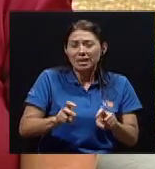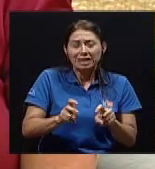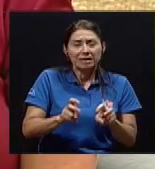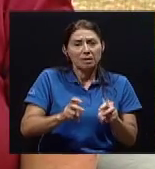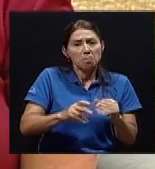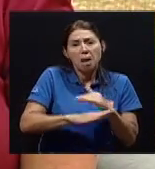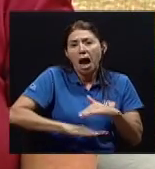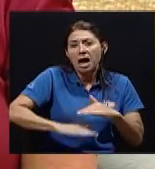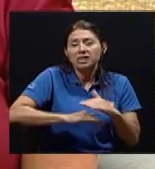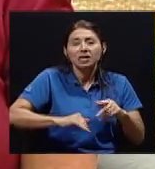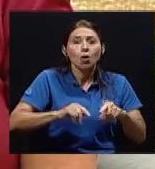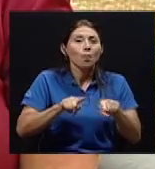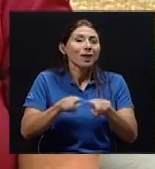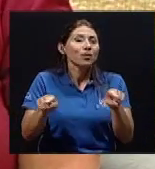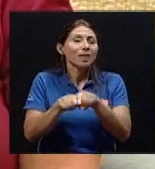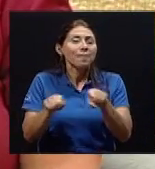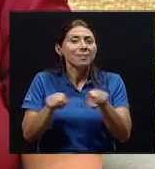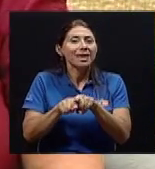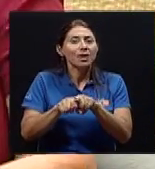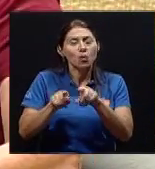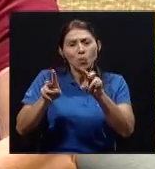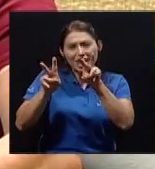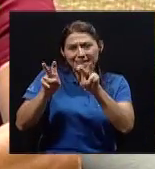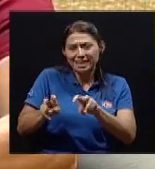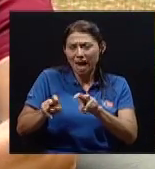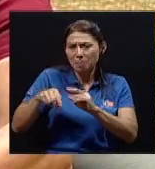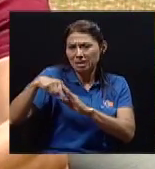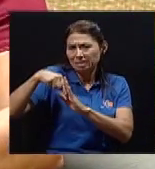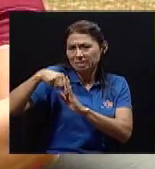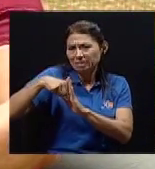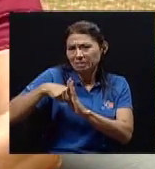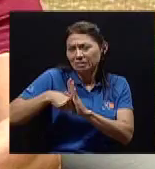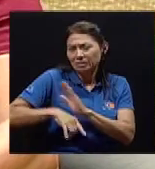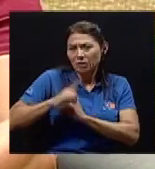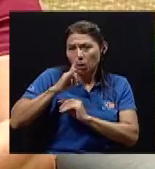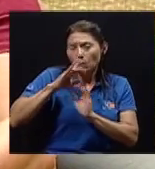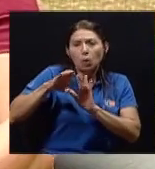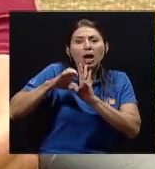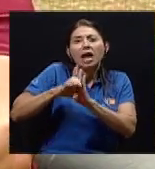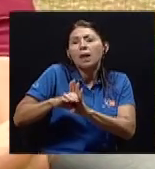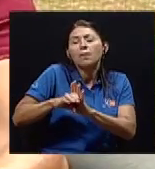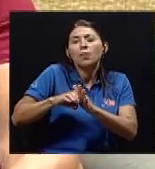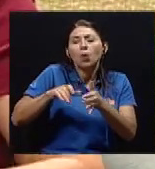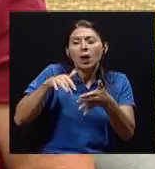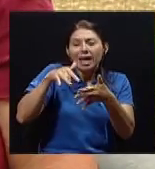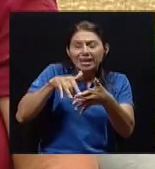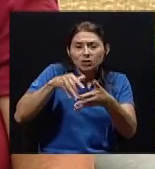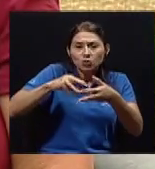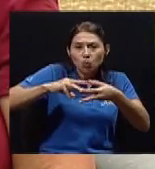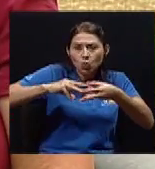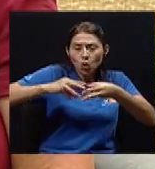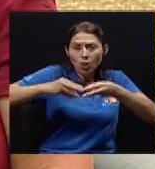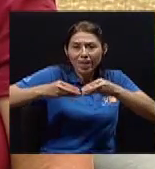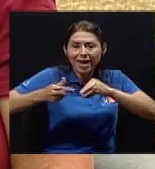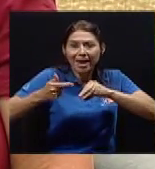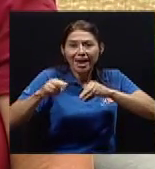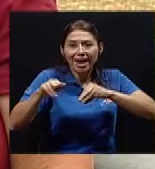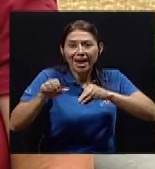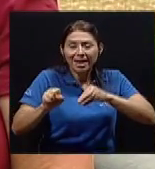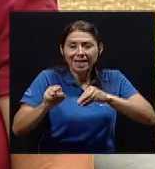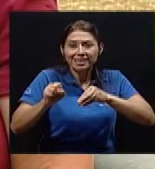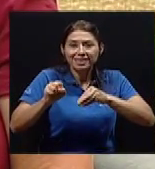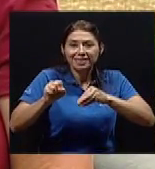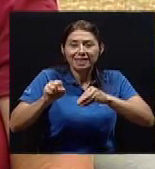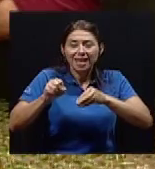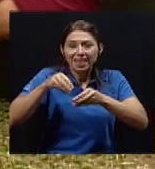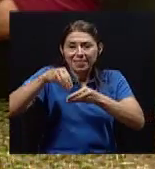ejemplo, el estudio de los genes que componen una determinada proteína dentro de una célula. Tal